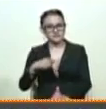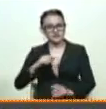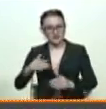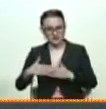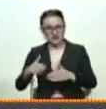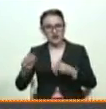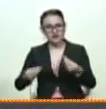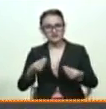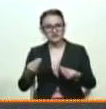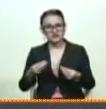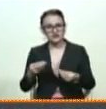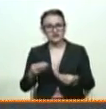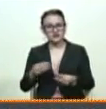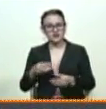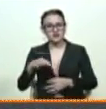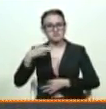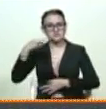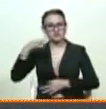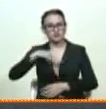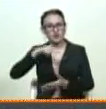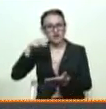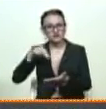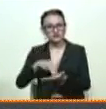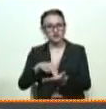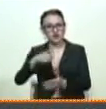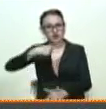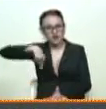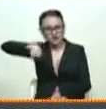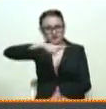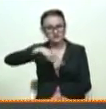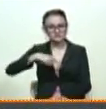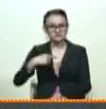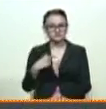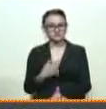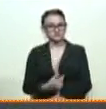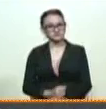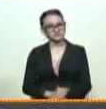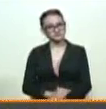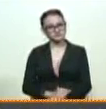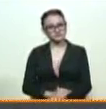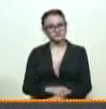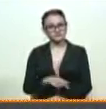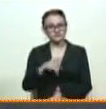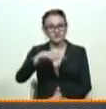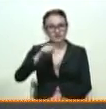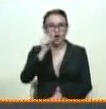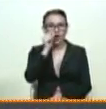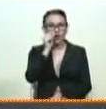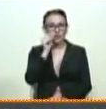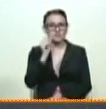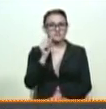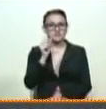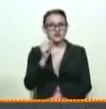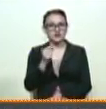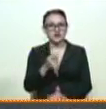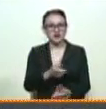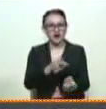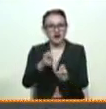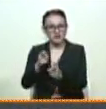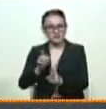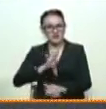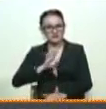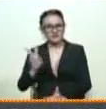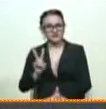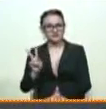realizar está en el espíritu nacional, en el espíritu nacional de estos hombres que llevan las armas de la